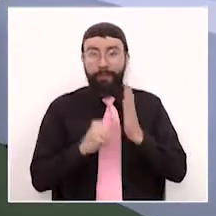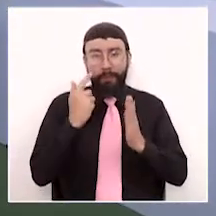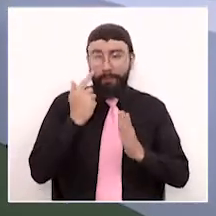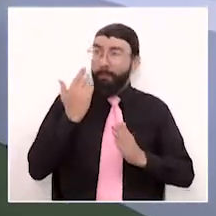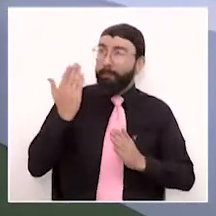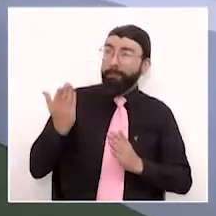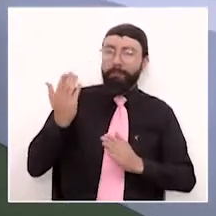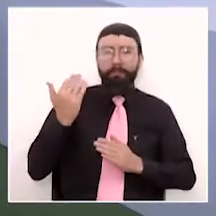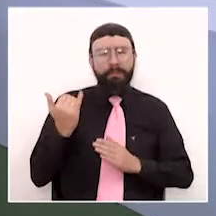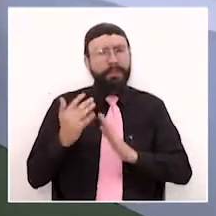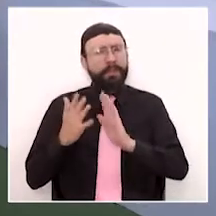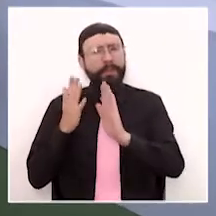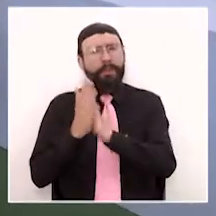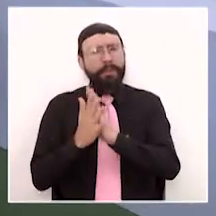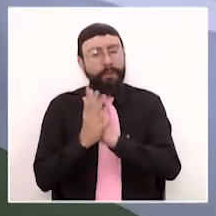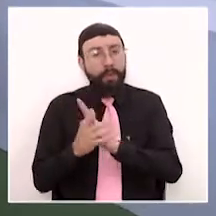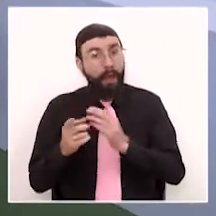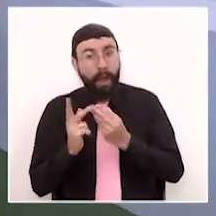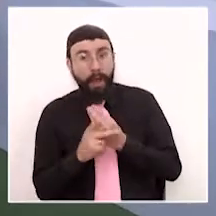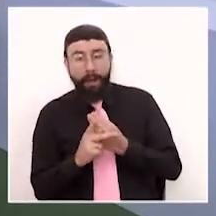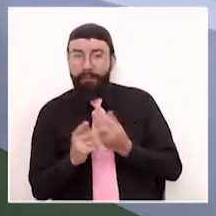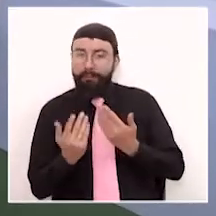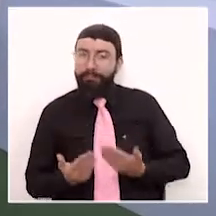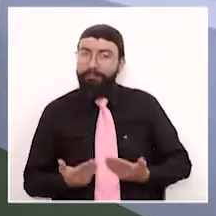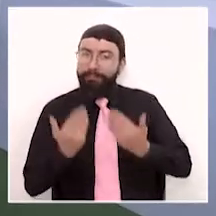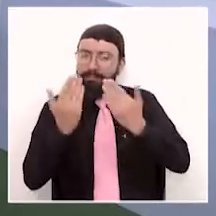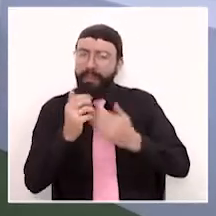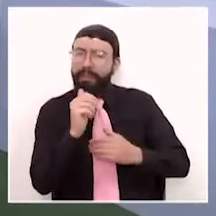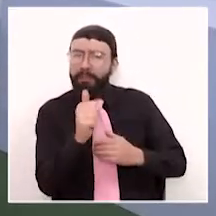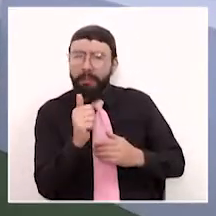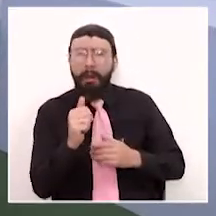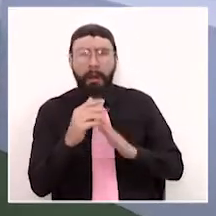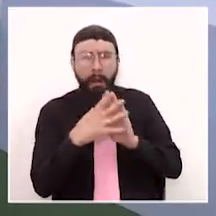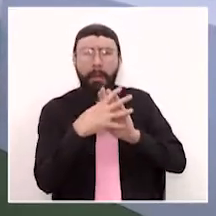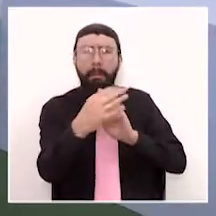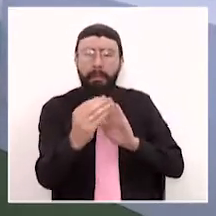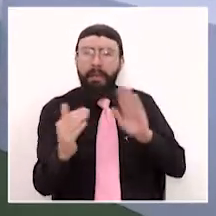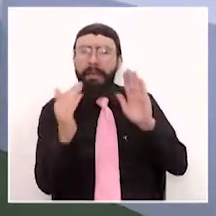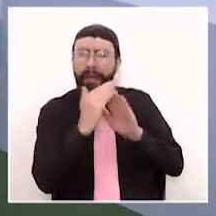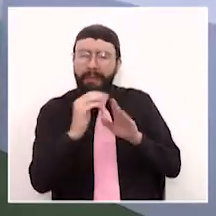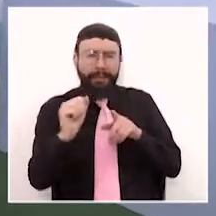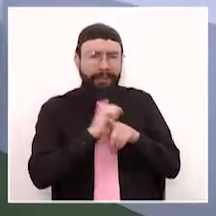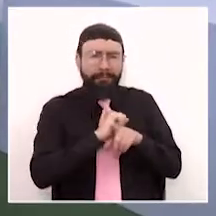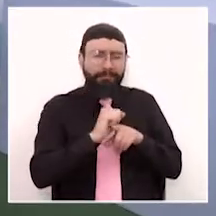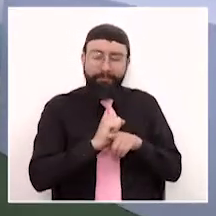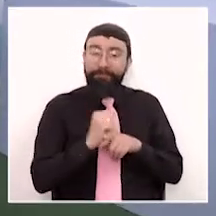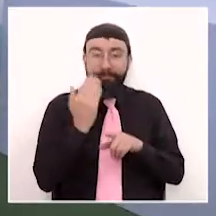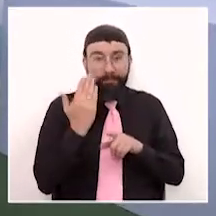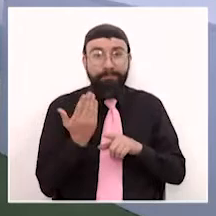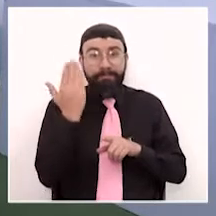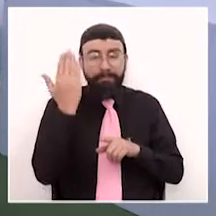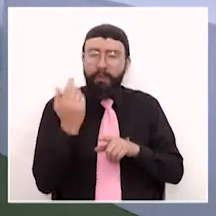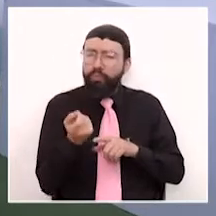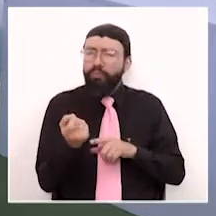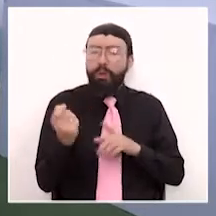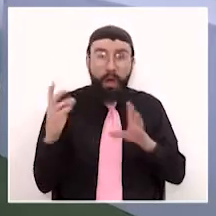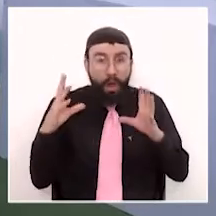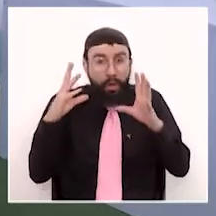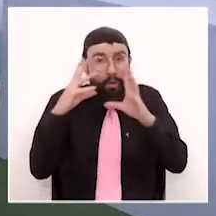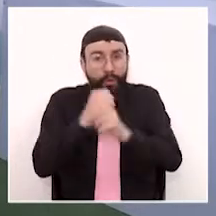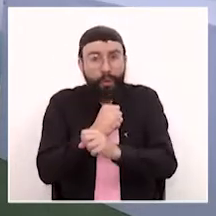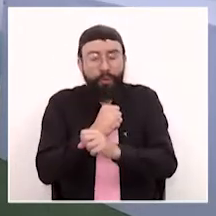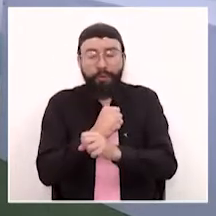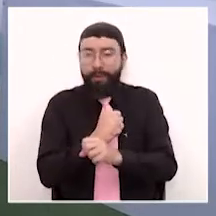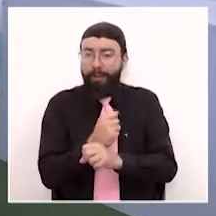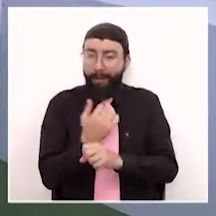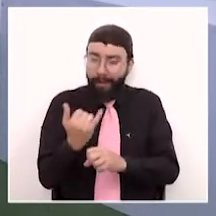una información y una herramienta fantástica para que ustedes apliquen en sus hogares, y sobre todo ya que está cayendo la noche, para que lo